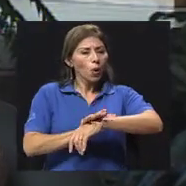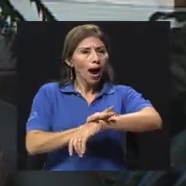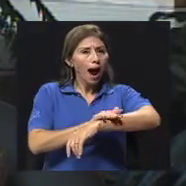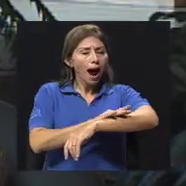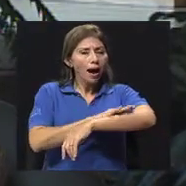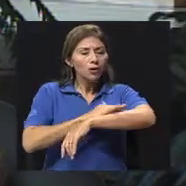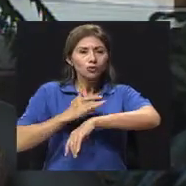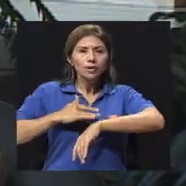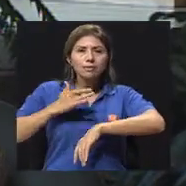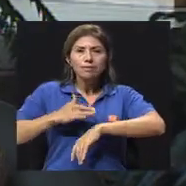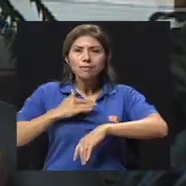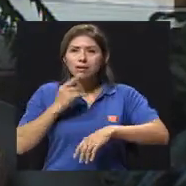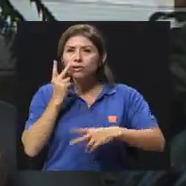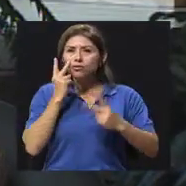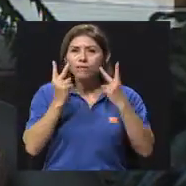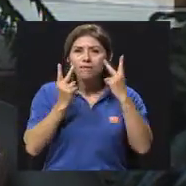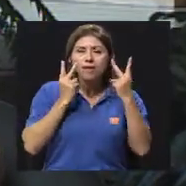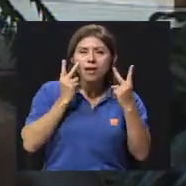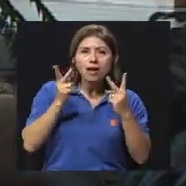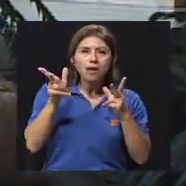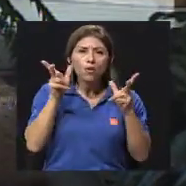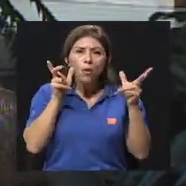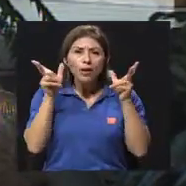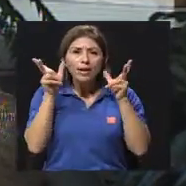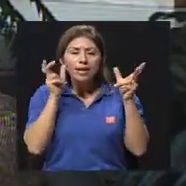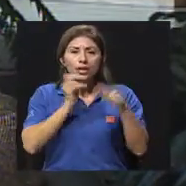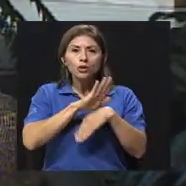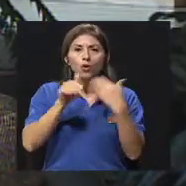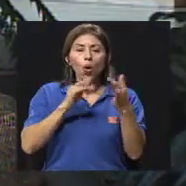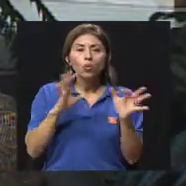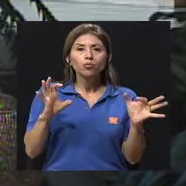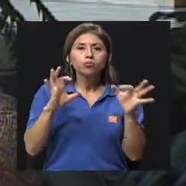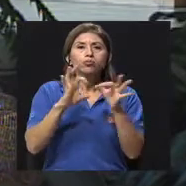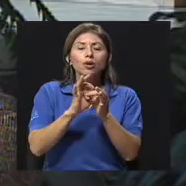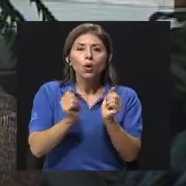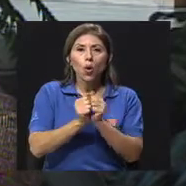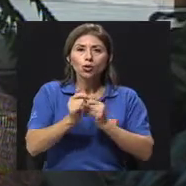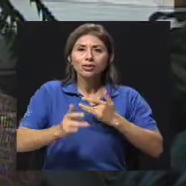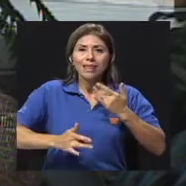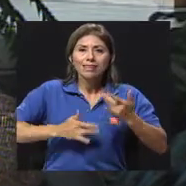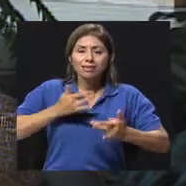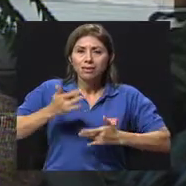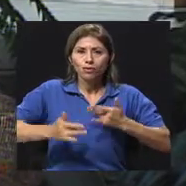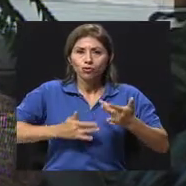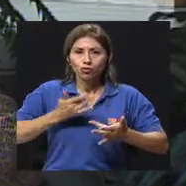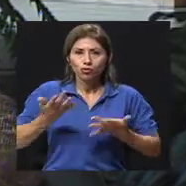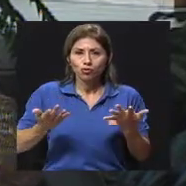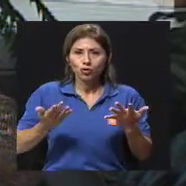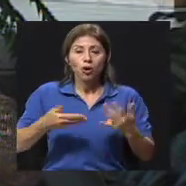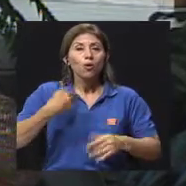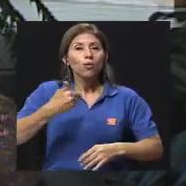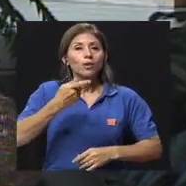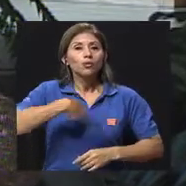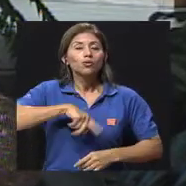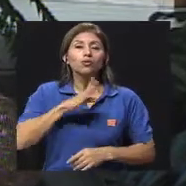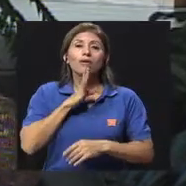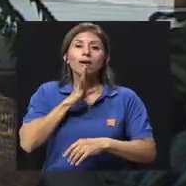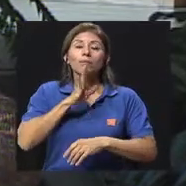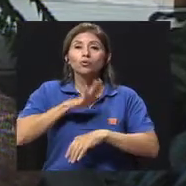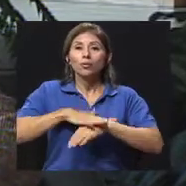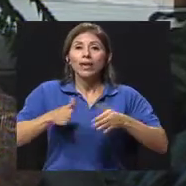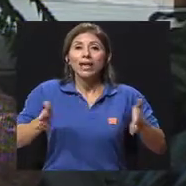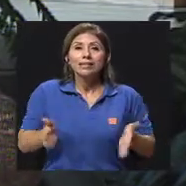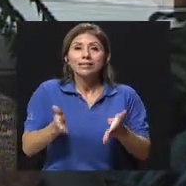ver, lo que es oír. Entonces, es todo lo que tiene que ver con los sentidos. Y cuando hablamos de la parte de la estimulación